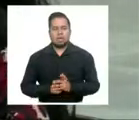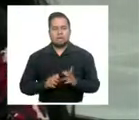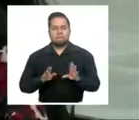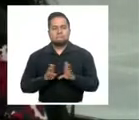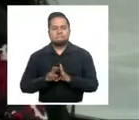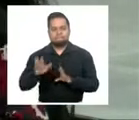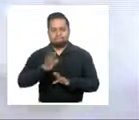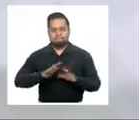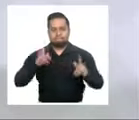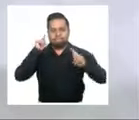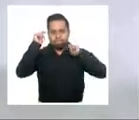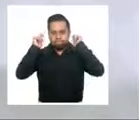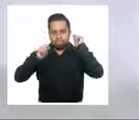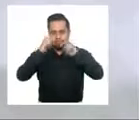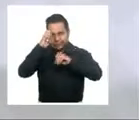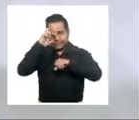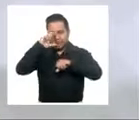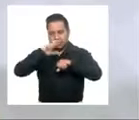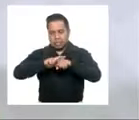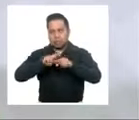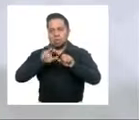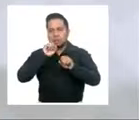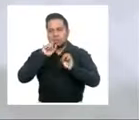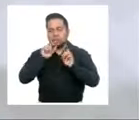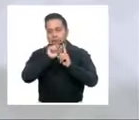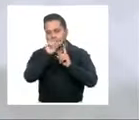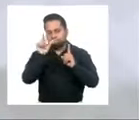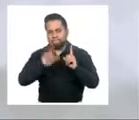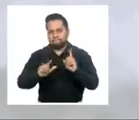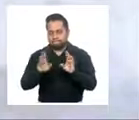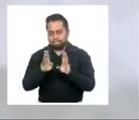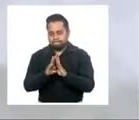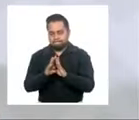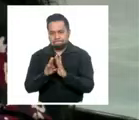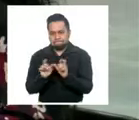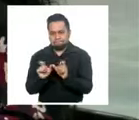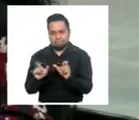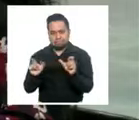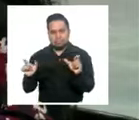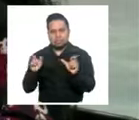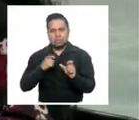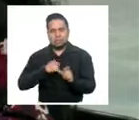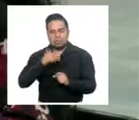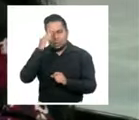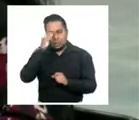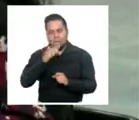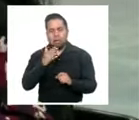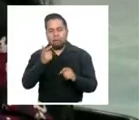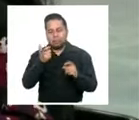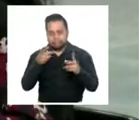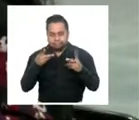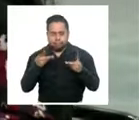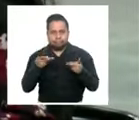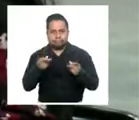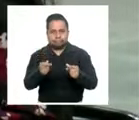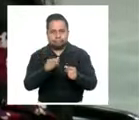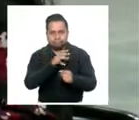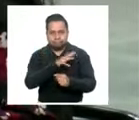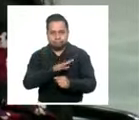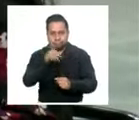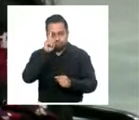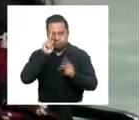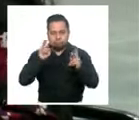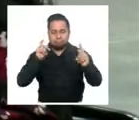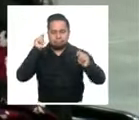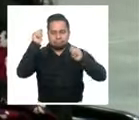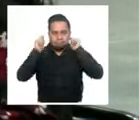extranjero, pero también al nacional, eso por una parte, y también saber de cuánta inversión en general en el sector